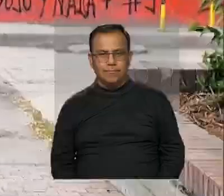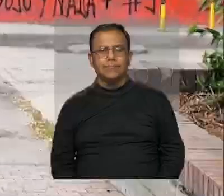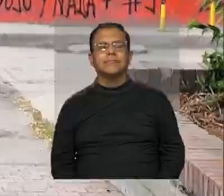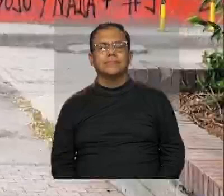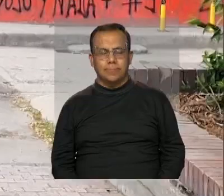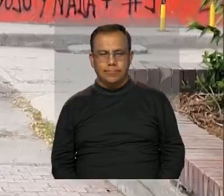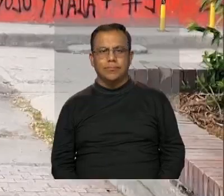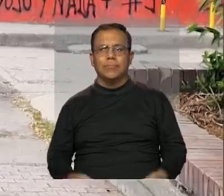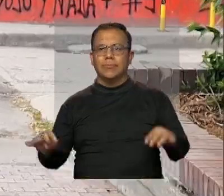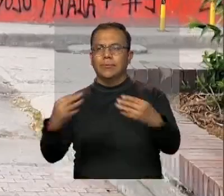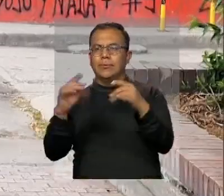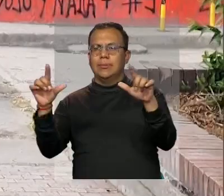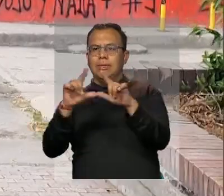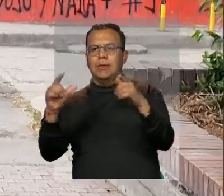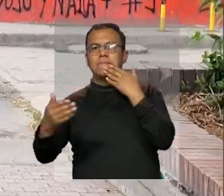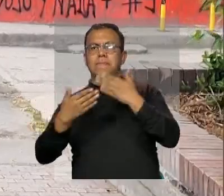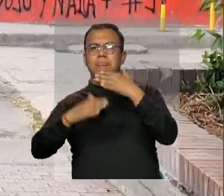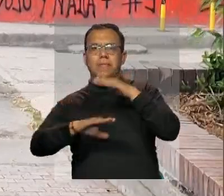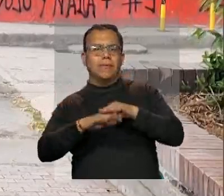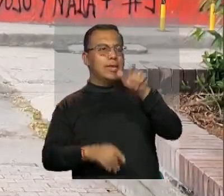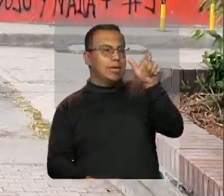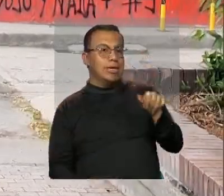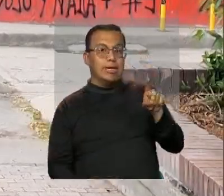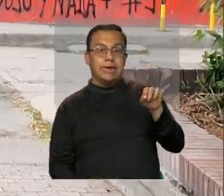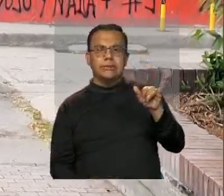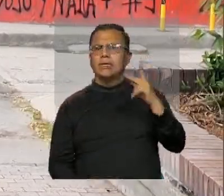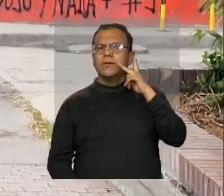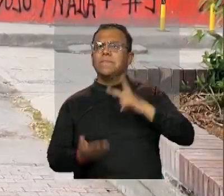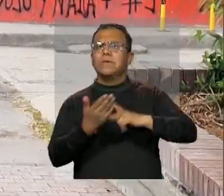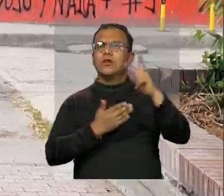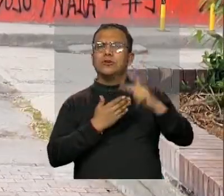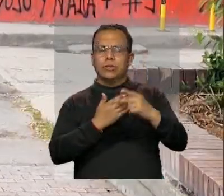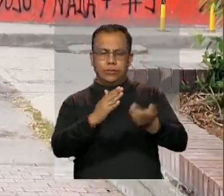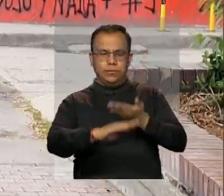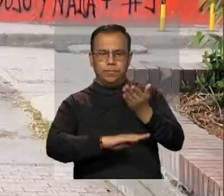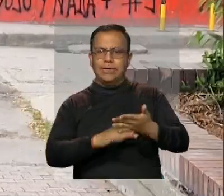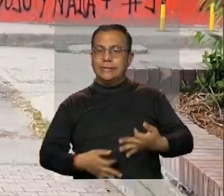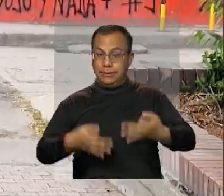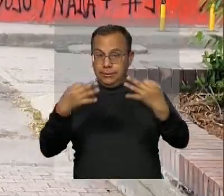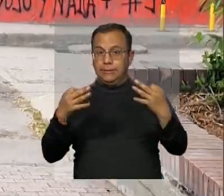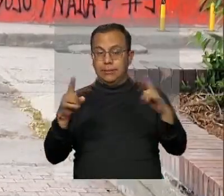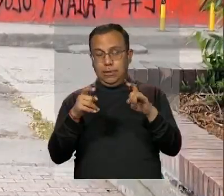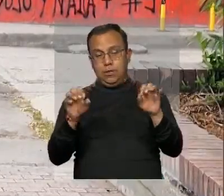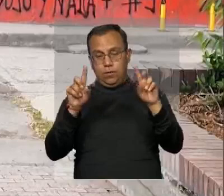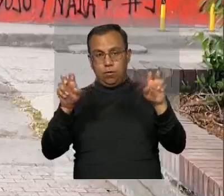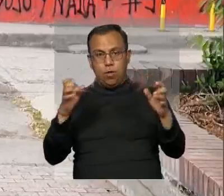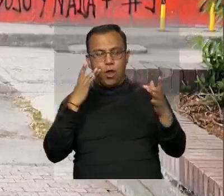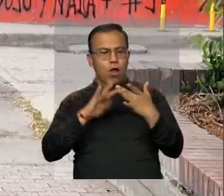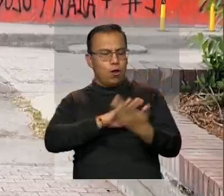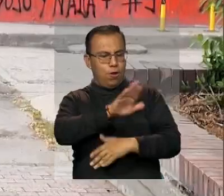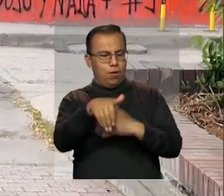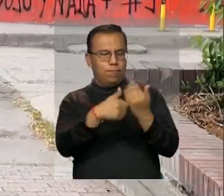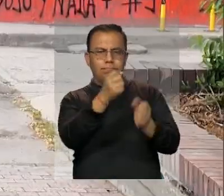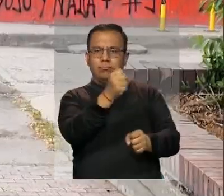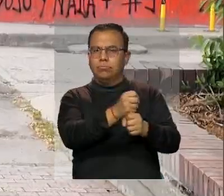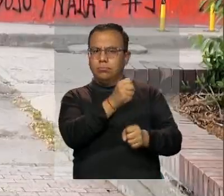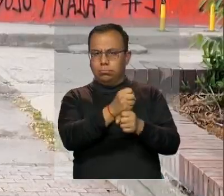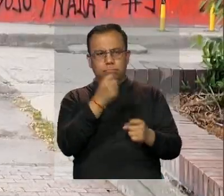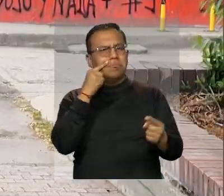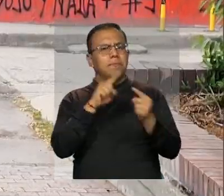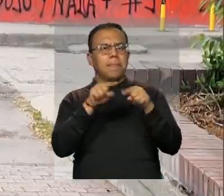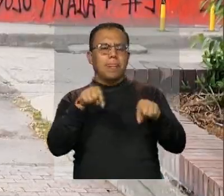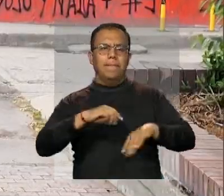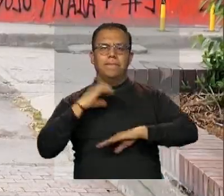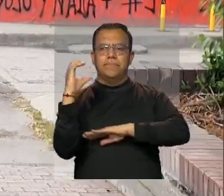Cristian y televidentes, muy buenas tardes. Se trata de un proyecto que pretende garantizar la seguridad de todos los trabajadores aéreos del